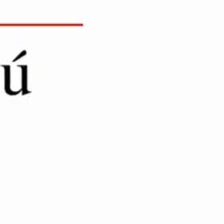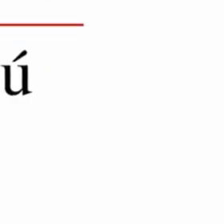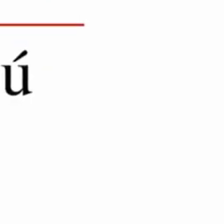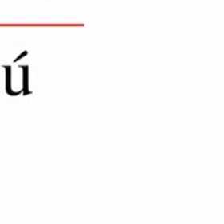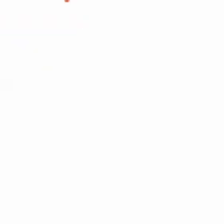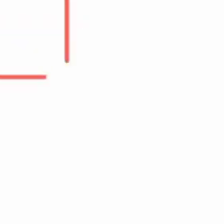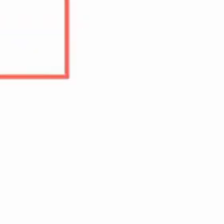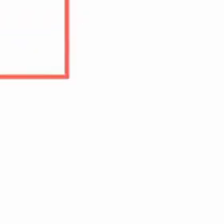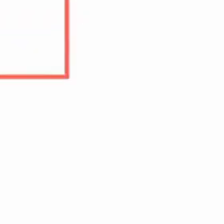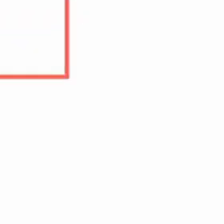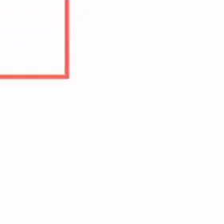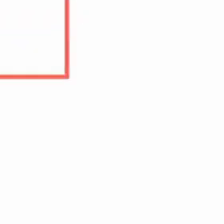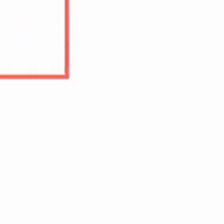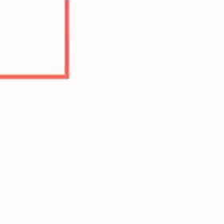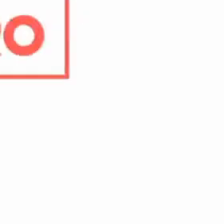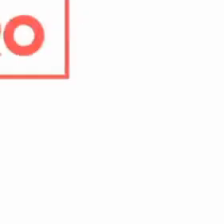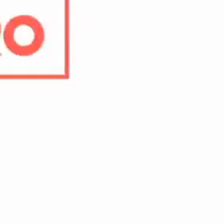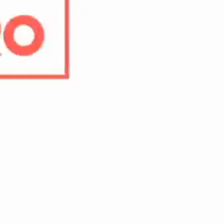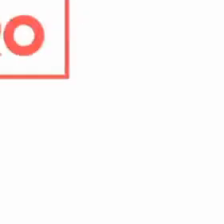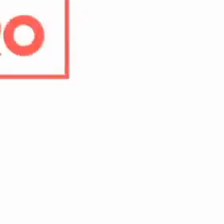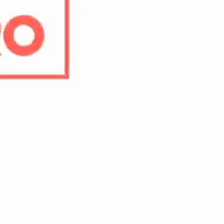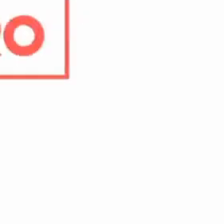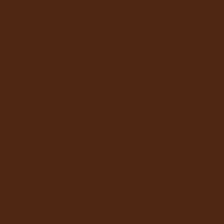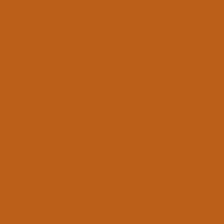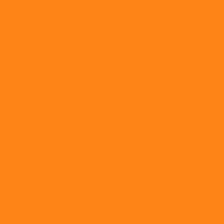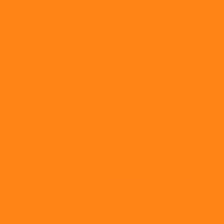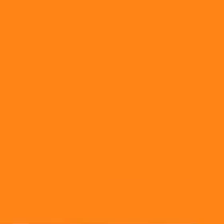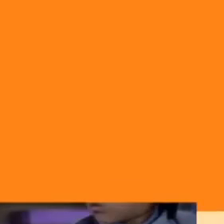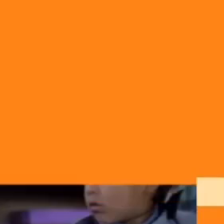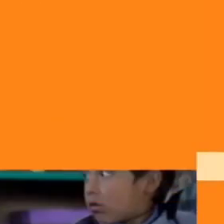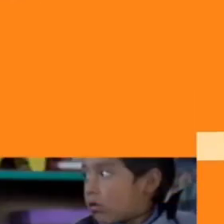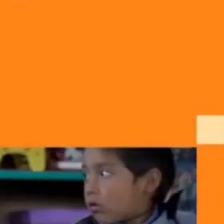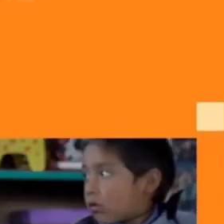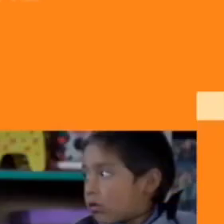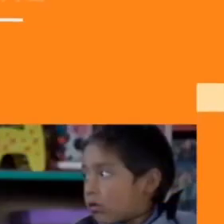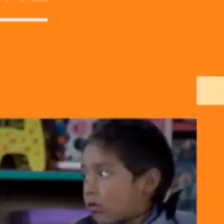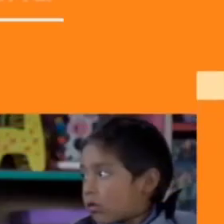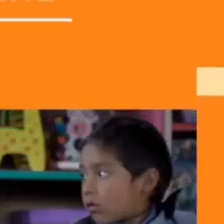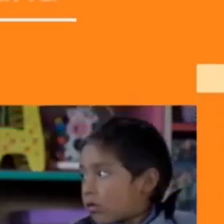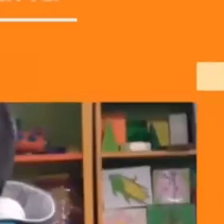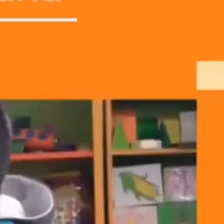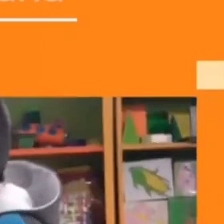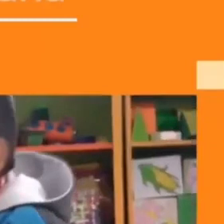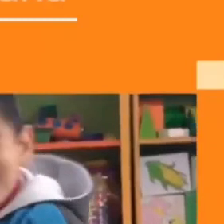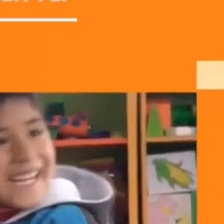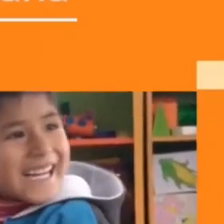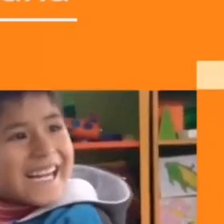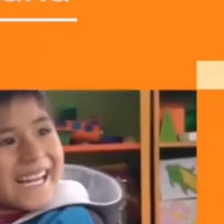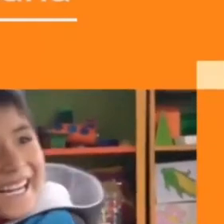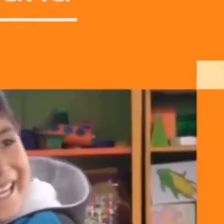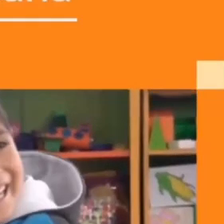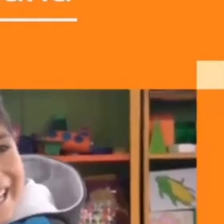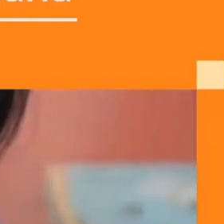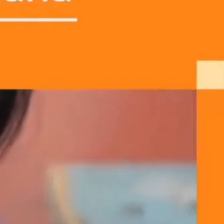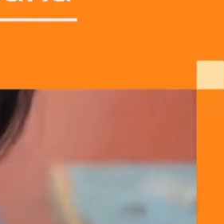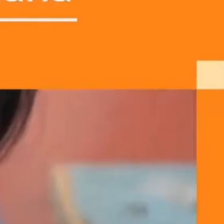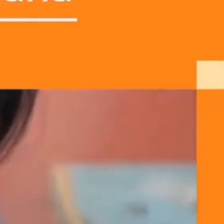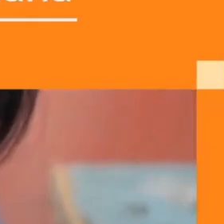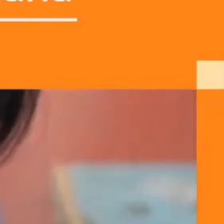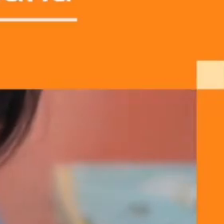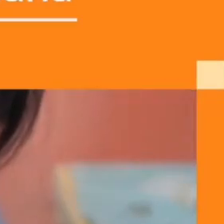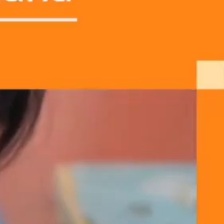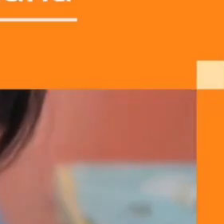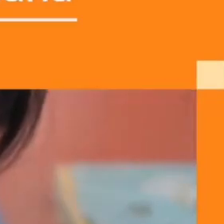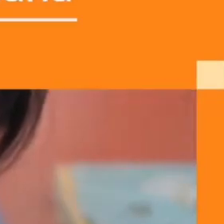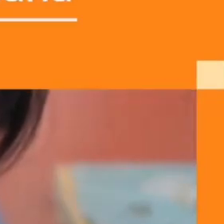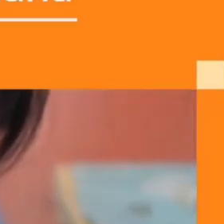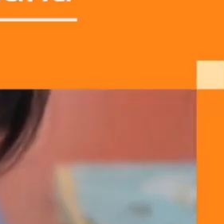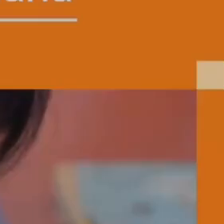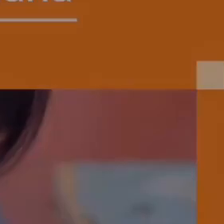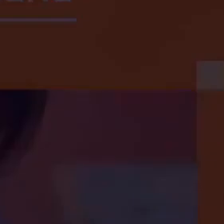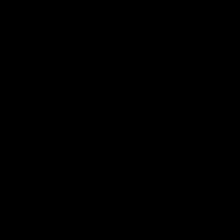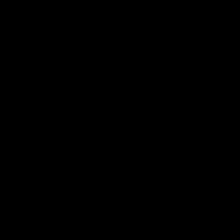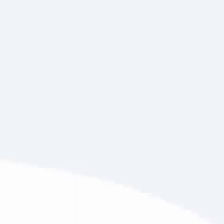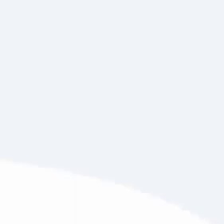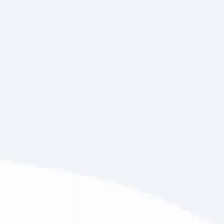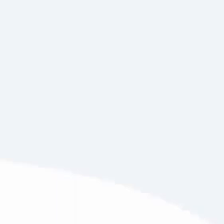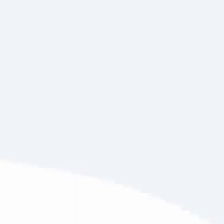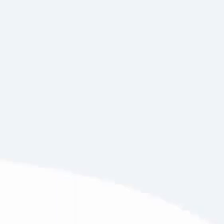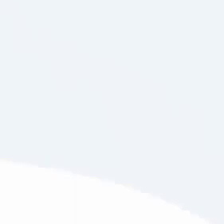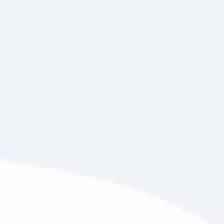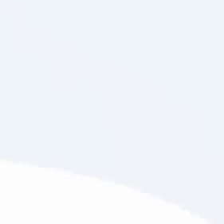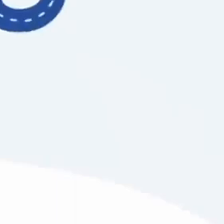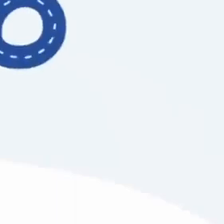Gobierno del Perú, el Perú primero. Estamos viendo Aprendo en Casa, secundaria.